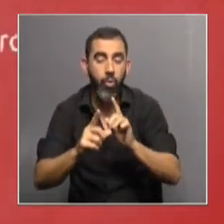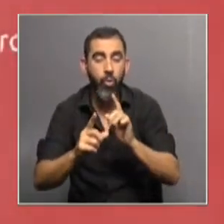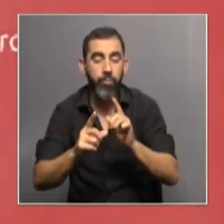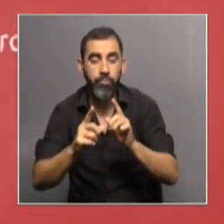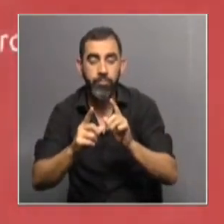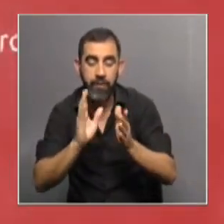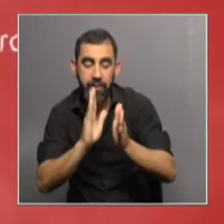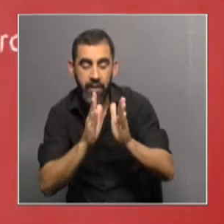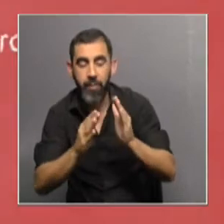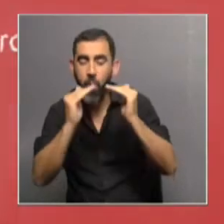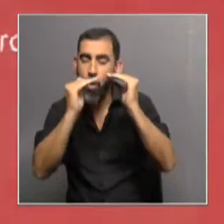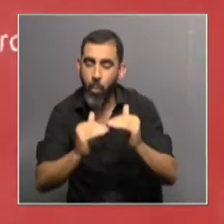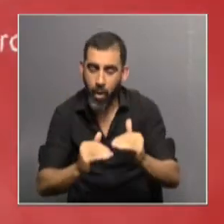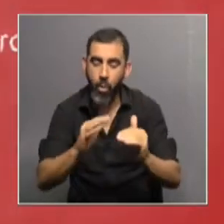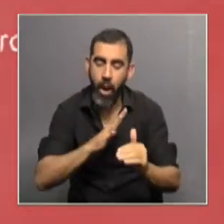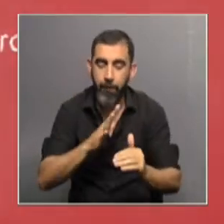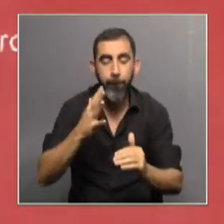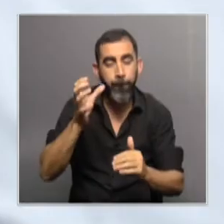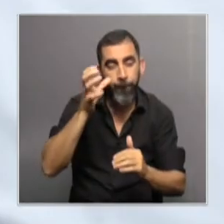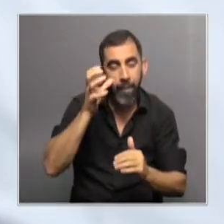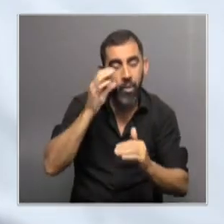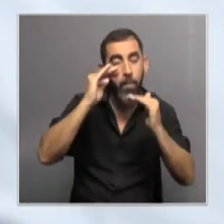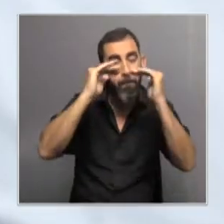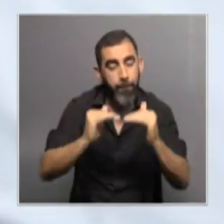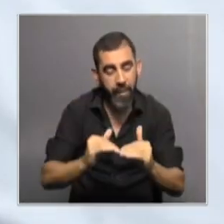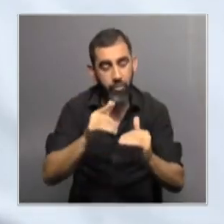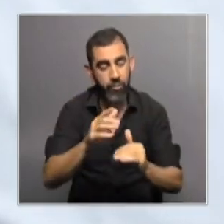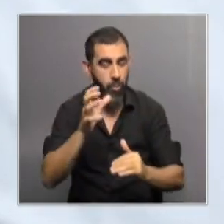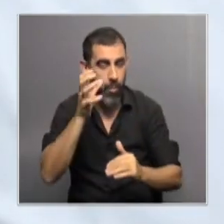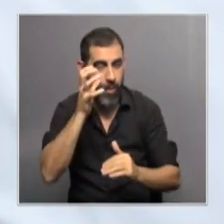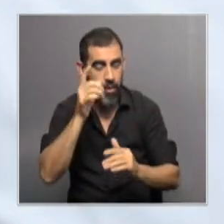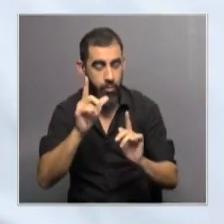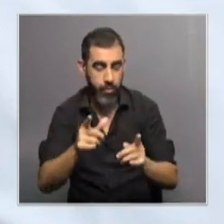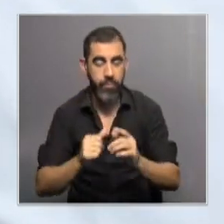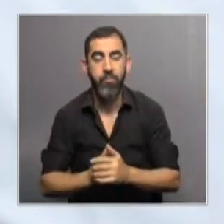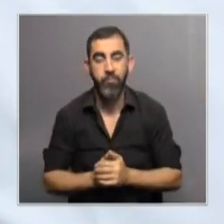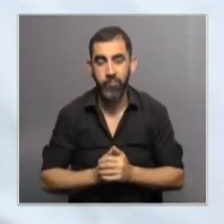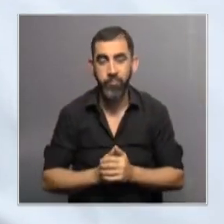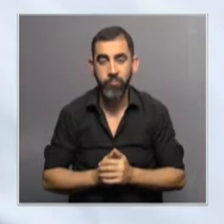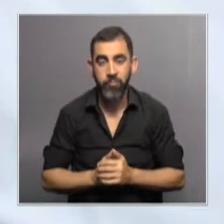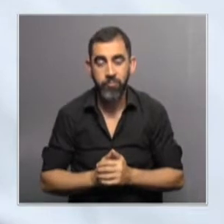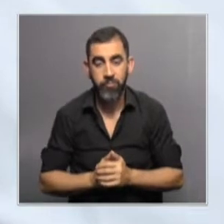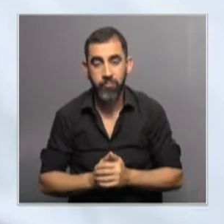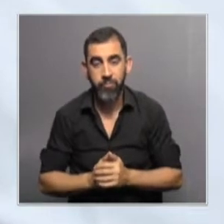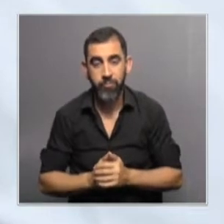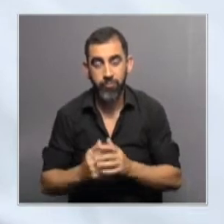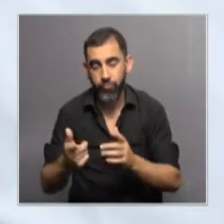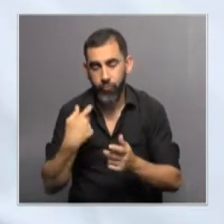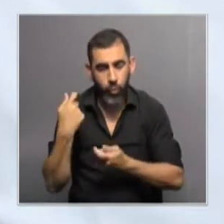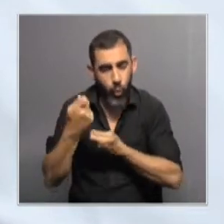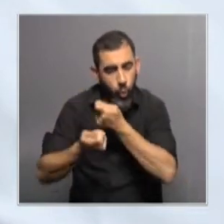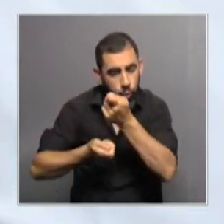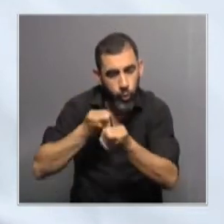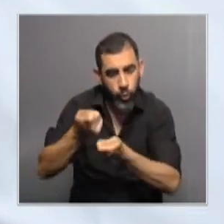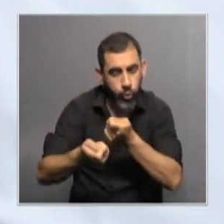riesgo bajo pero que hay riesgos y disminuimos este tipo de test. DASA viene contribuiendo mucho con